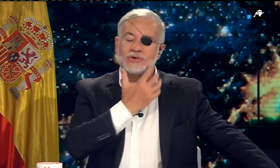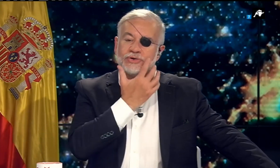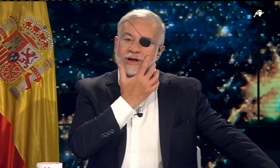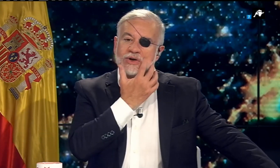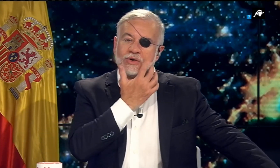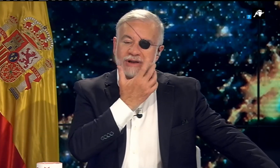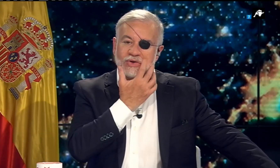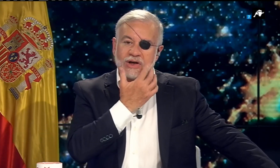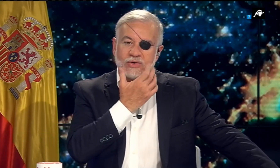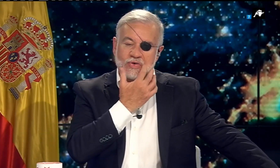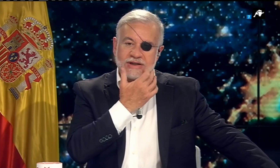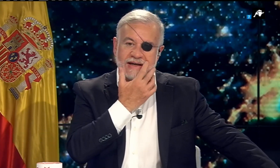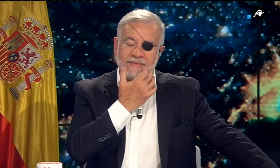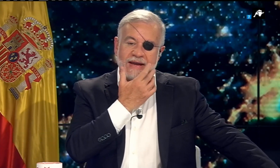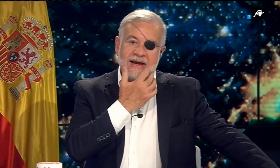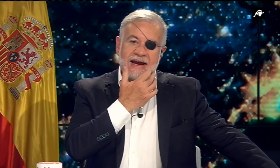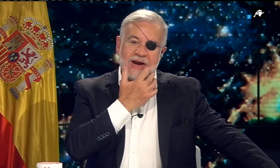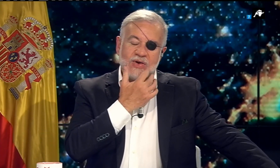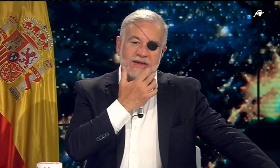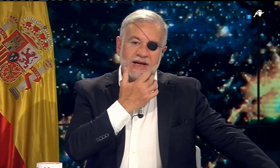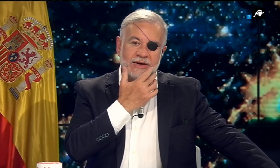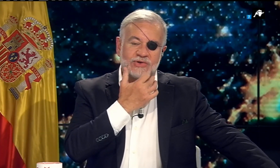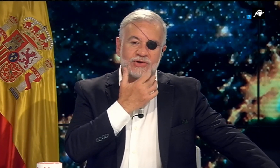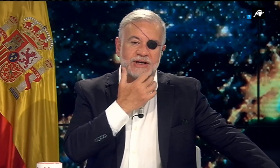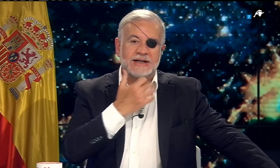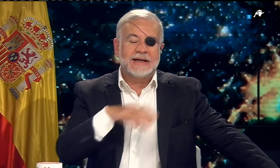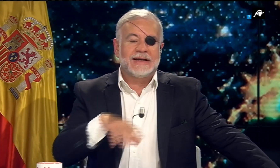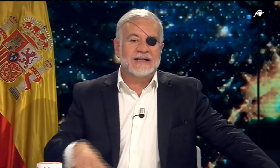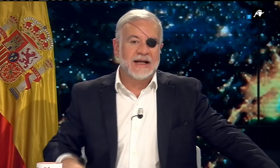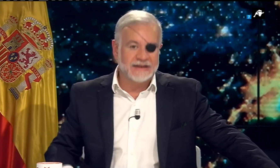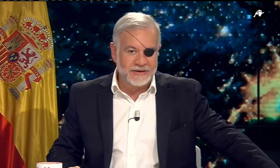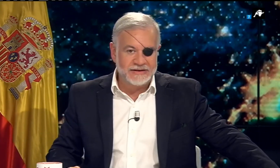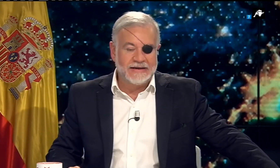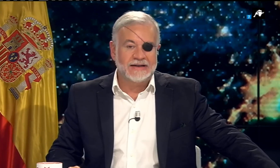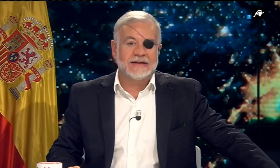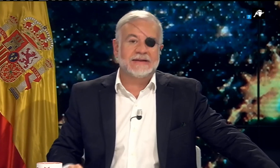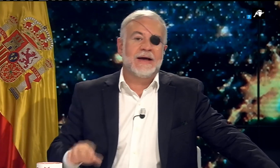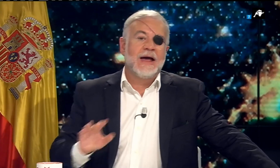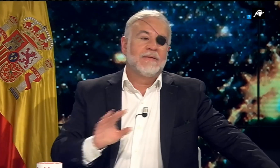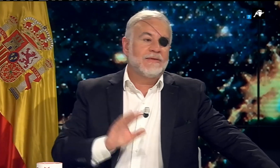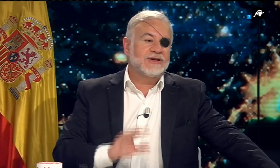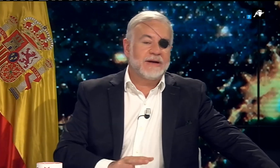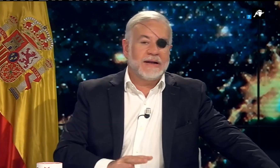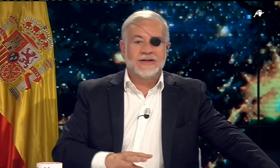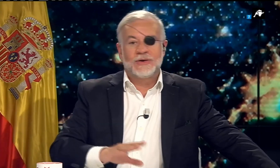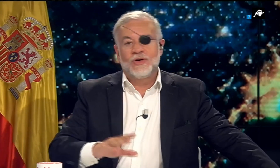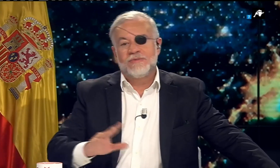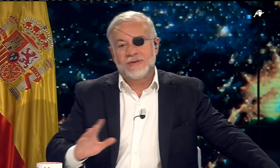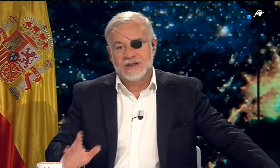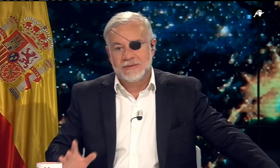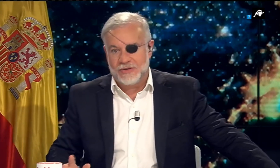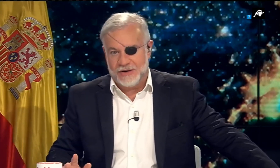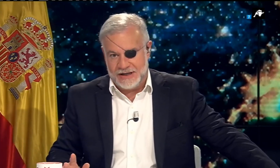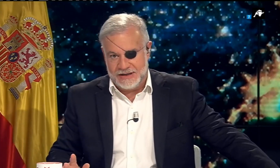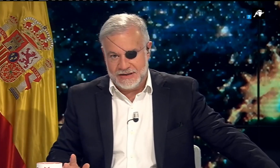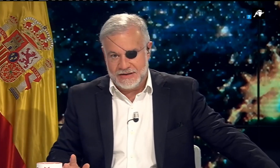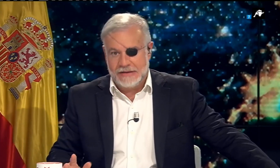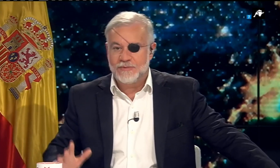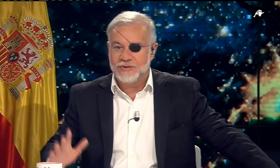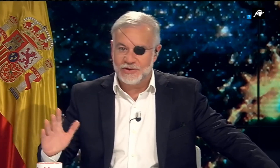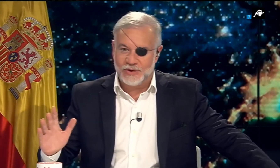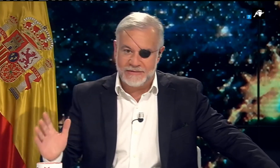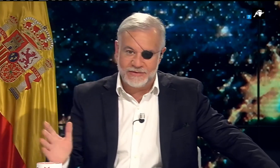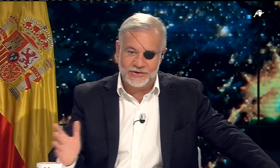vamos a un asunto que estaba contando carlos cuesta en lo que diario estos días y que es altamente inquietante vamos a ver desde luego imprevisible no era